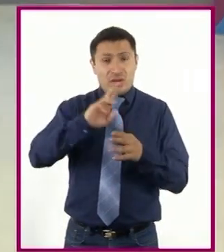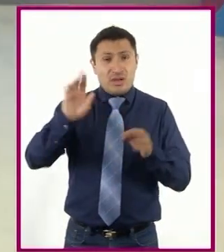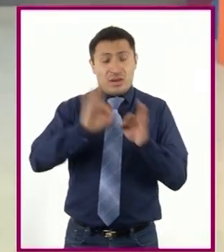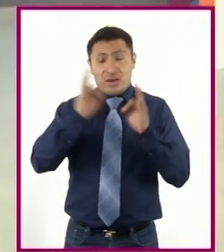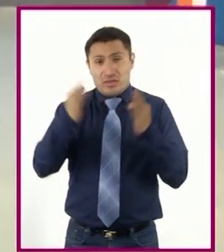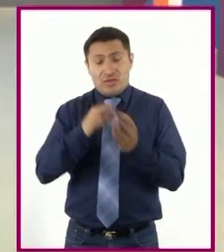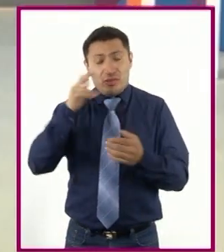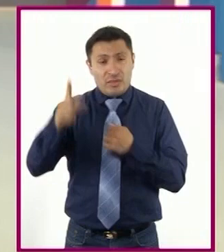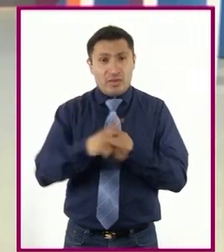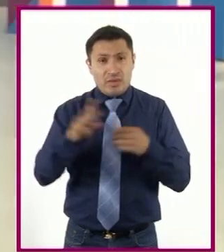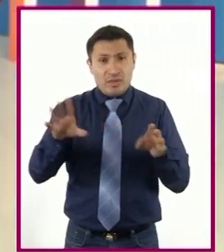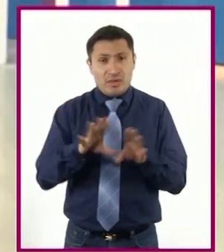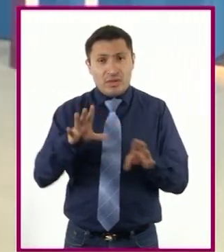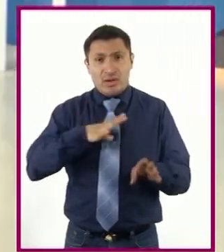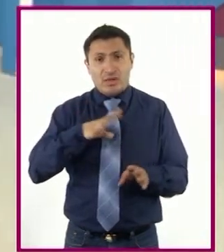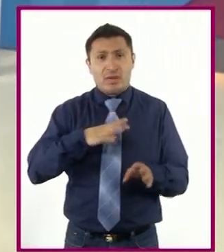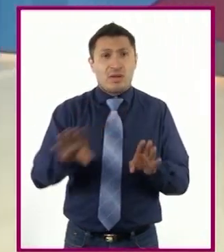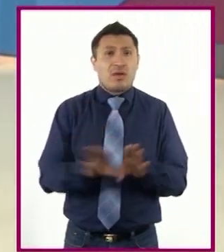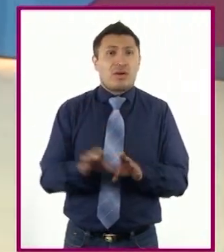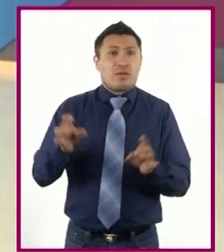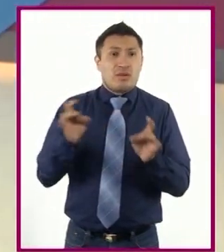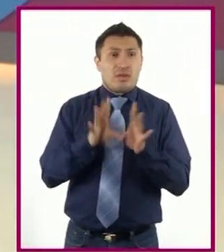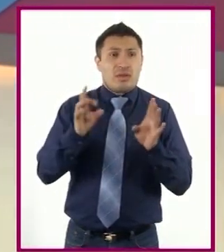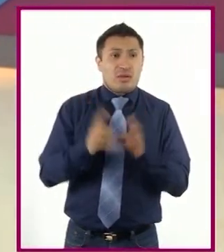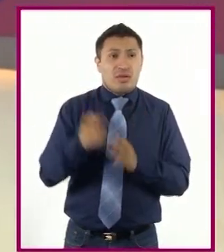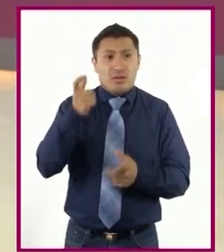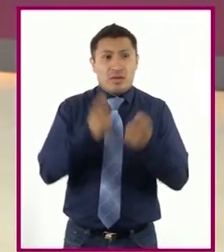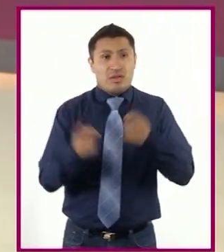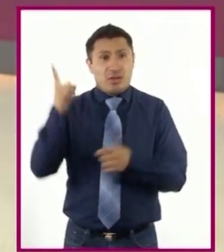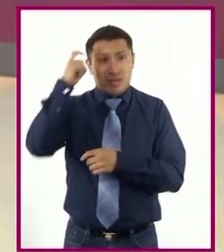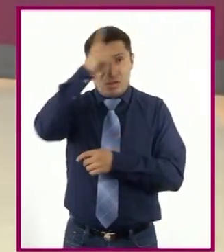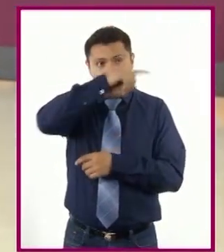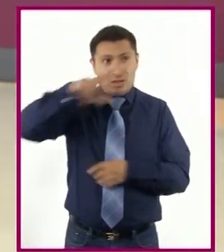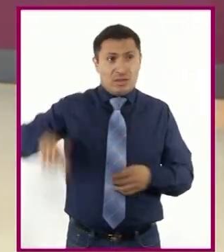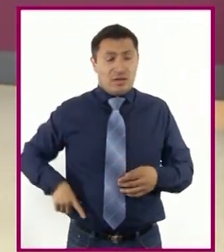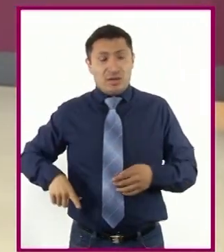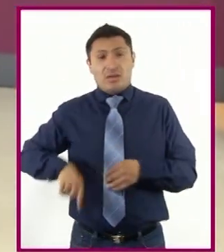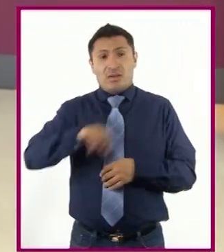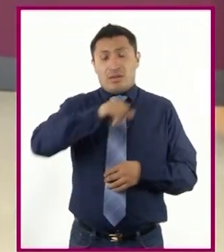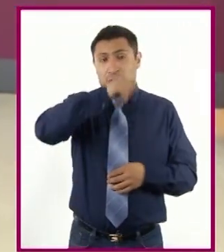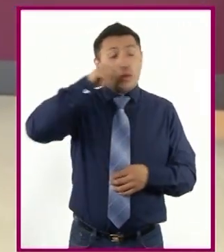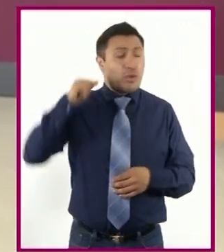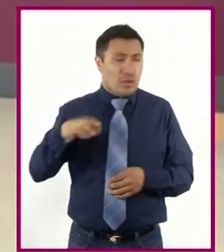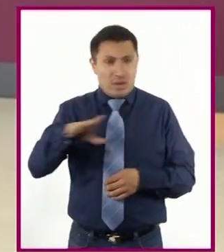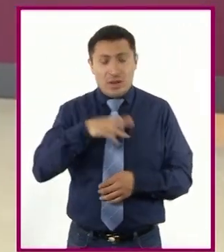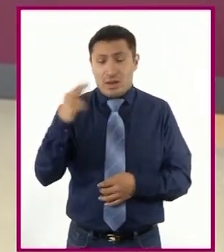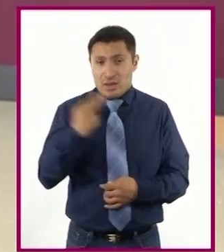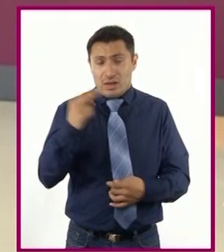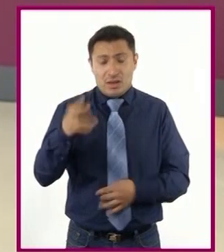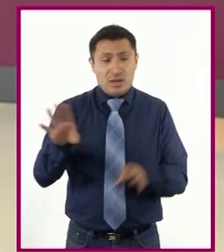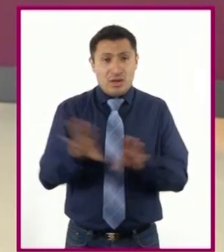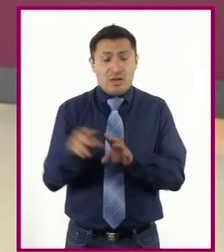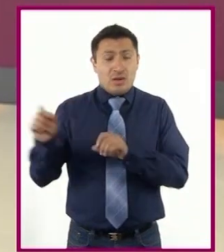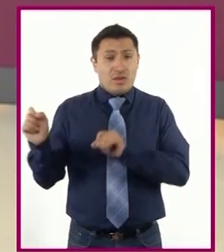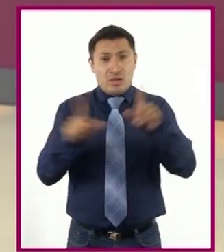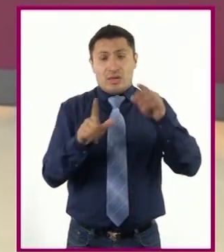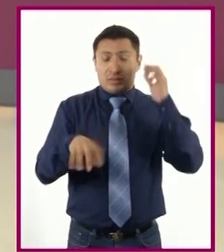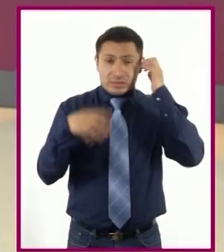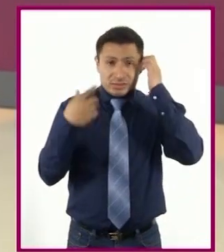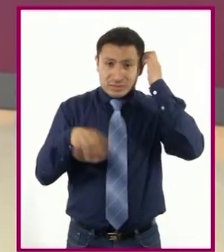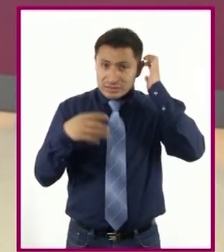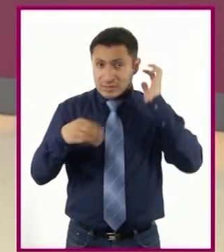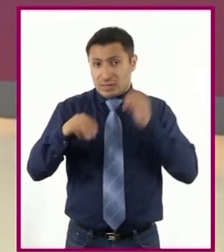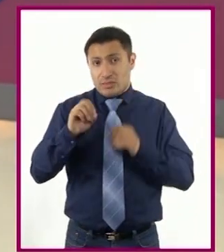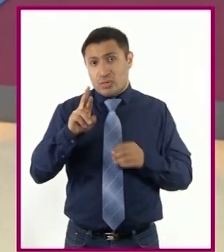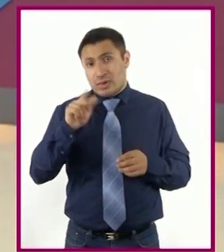el país se enfrentaba a una pésima situación económica. El gobierno de Juárez se vio en la necesidad de decretar una moratoria